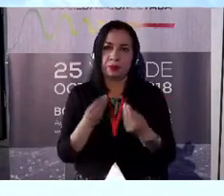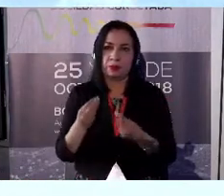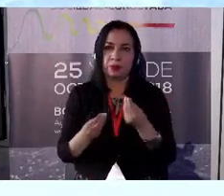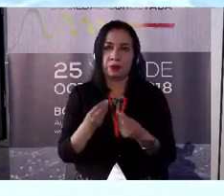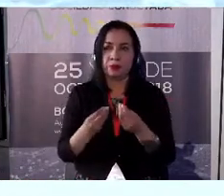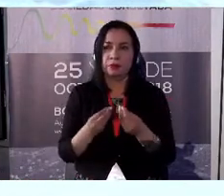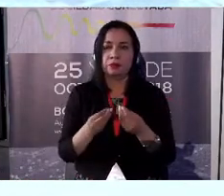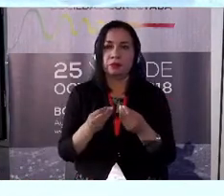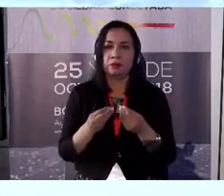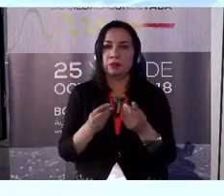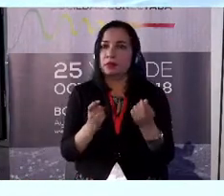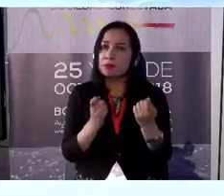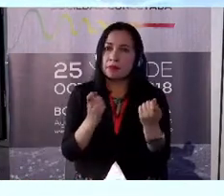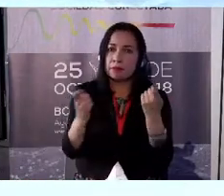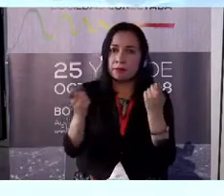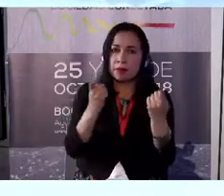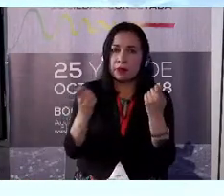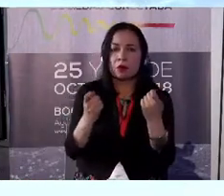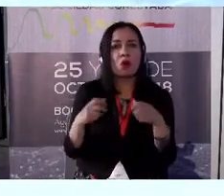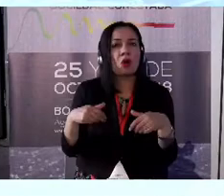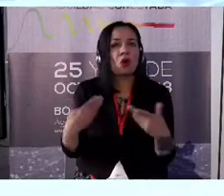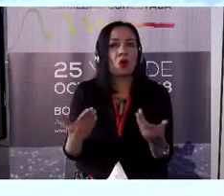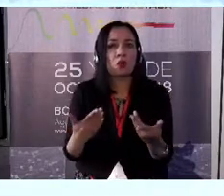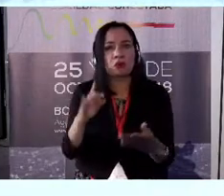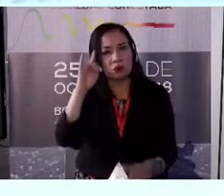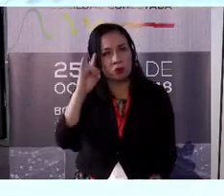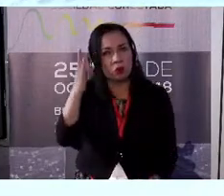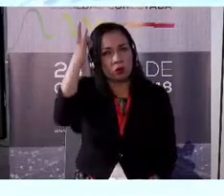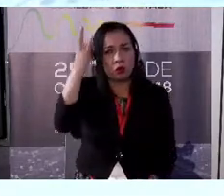el siguiente medidor, que es